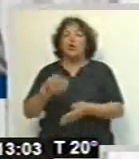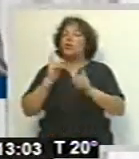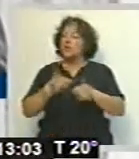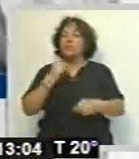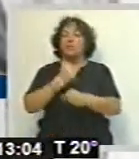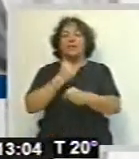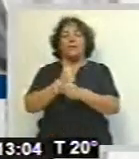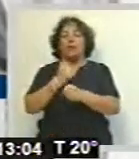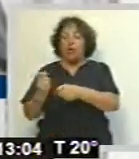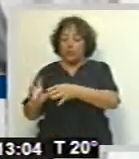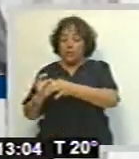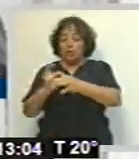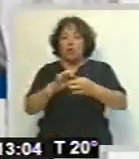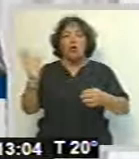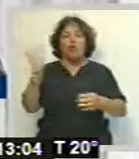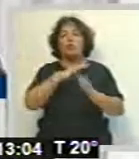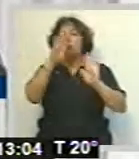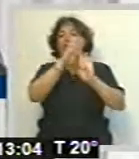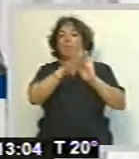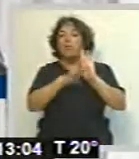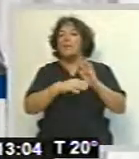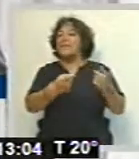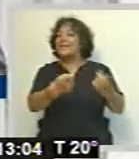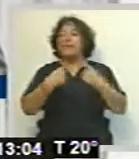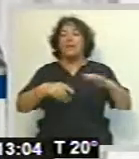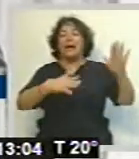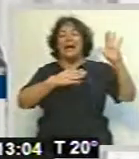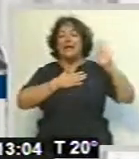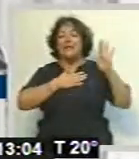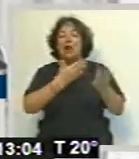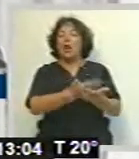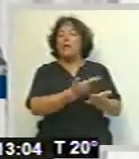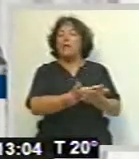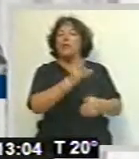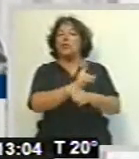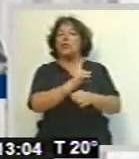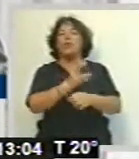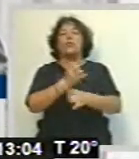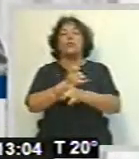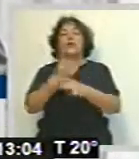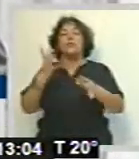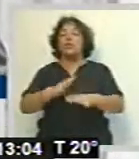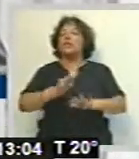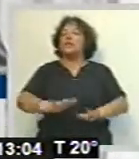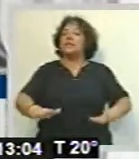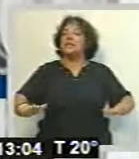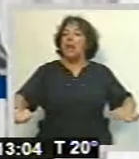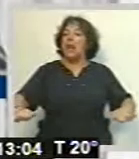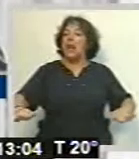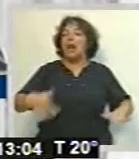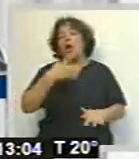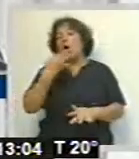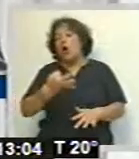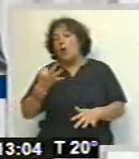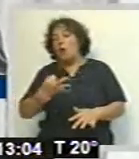con todos los programas. Necesitamos garantizar la oferta de cuidado y educación inicial, más allá obviamente de